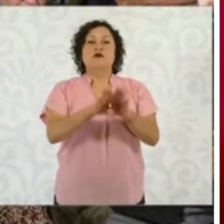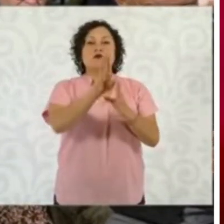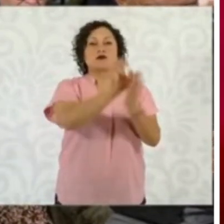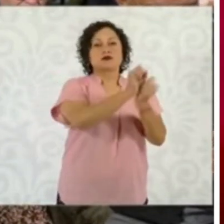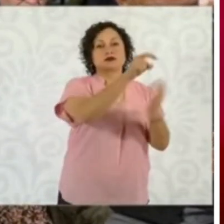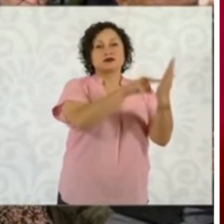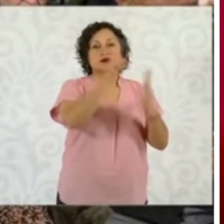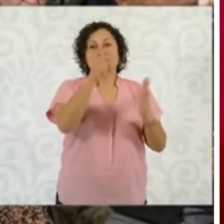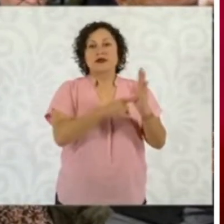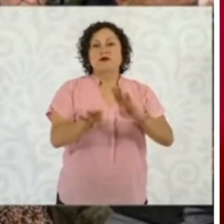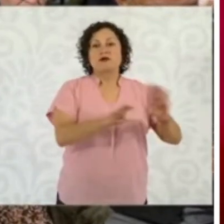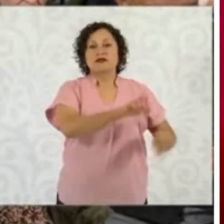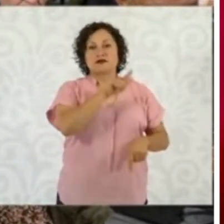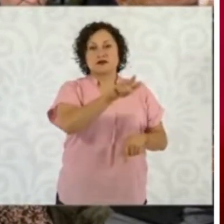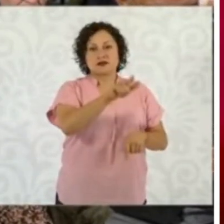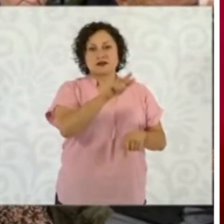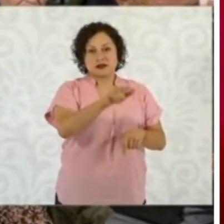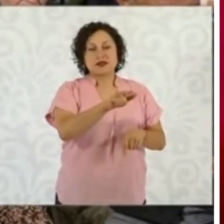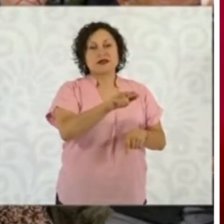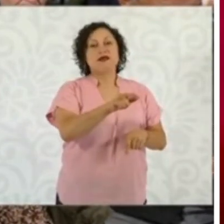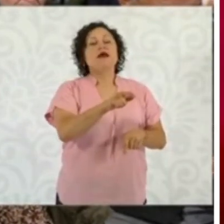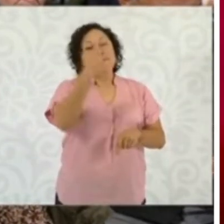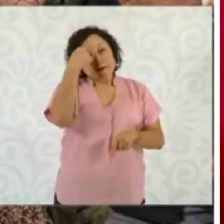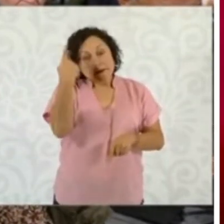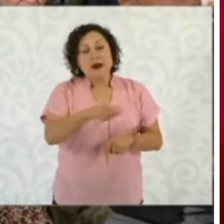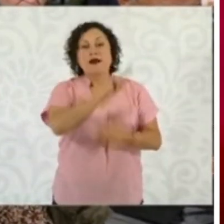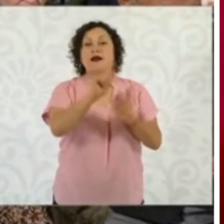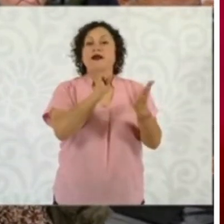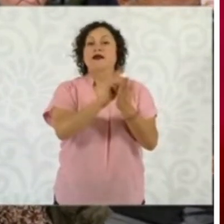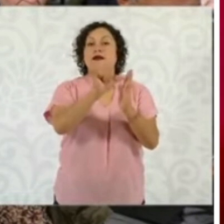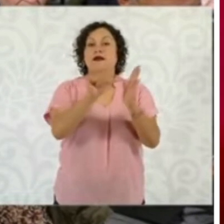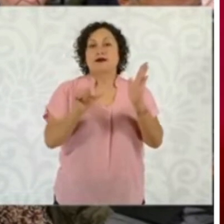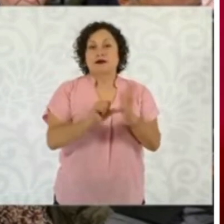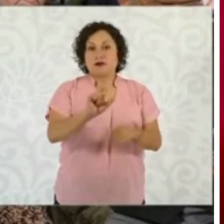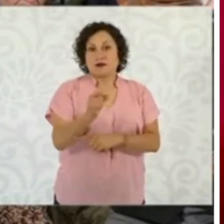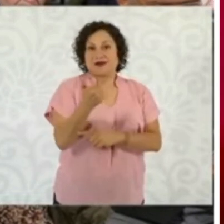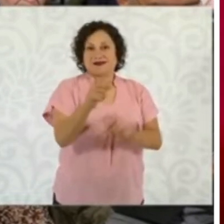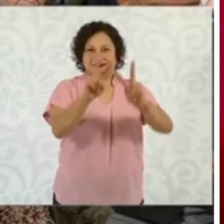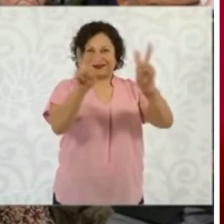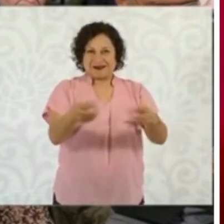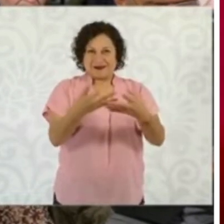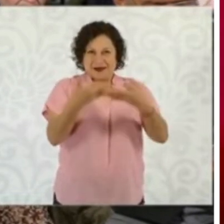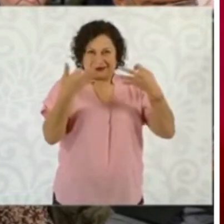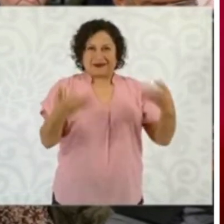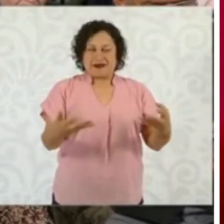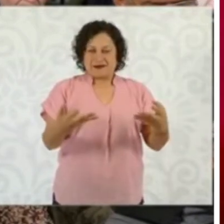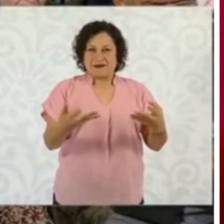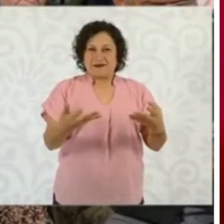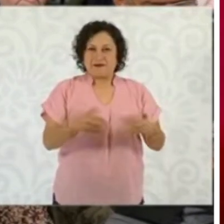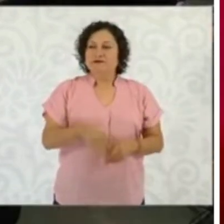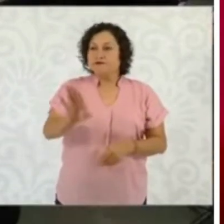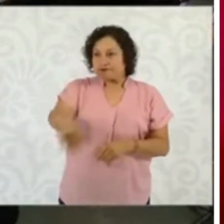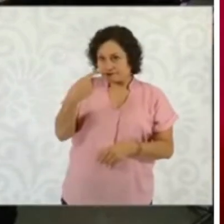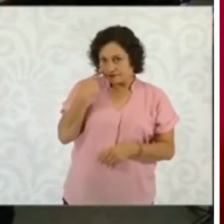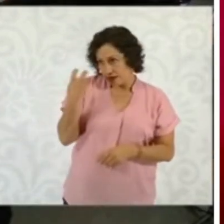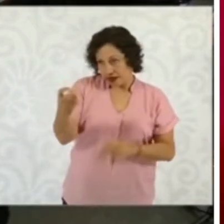de 1917 y reformar entonces el artículo 27 para evitar este tipo de acaparamiento de tierra de estos personajes que prácticamente... Pero eso es un